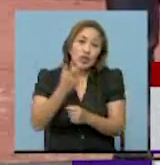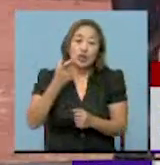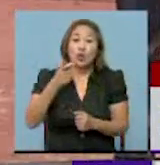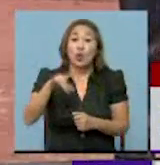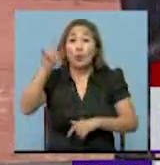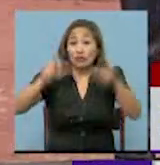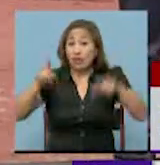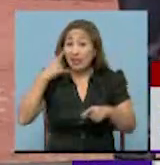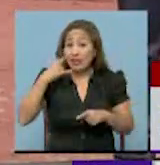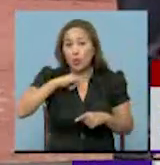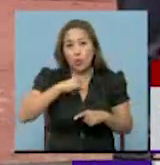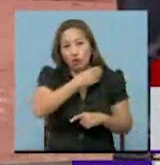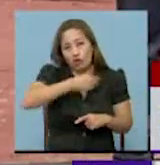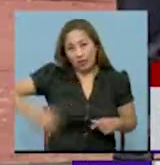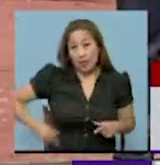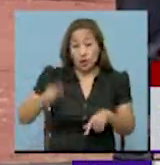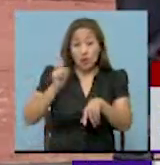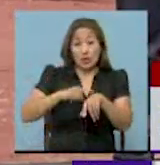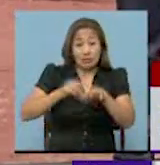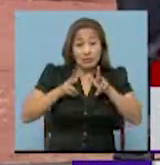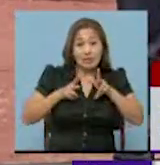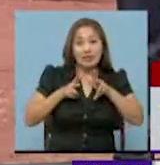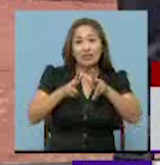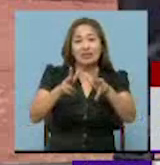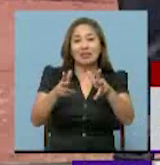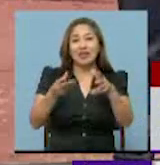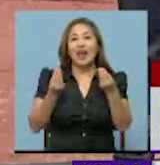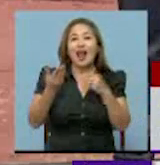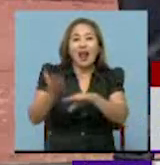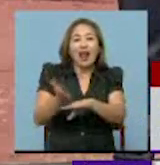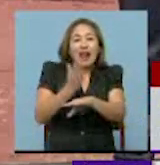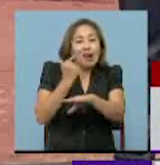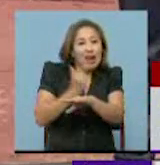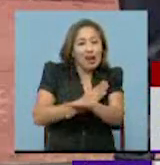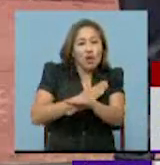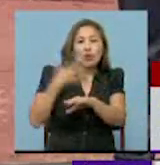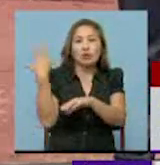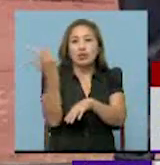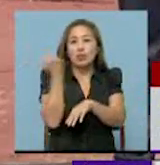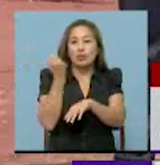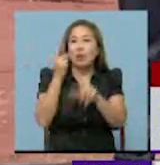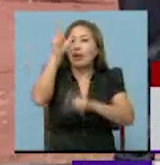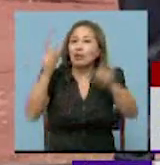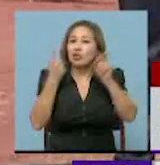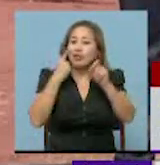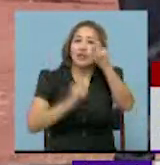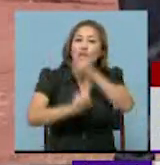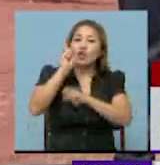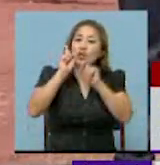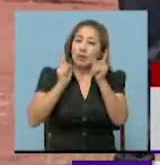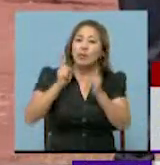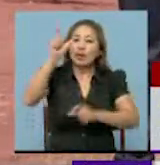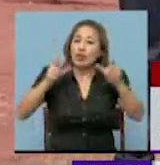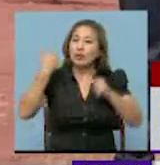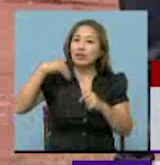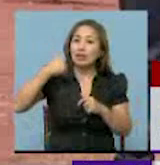gobernador. Ya estuvimos recién anunciando algo que también es importante para los norteños y para todos los argentinos, que